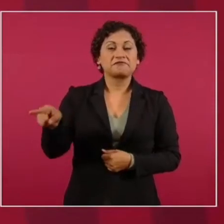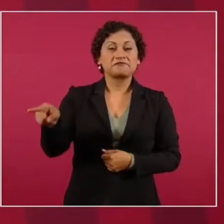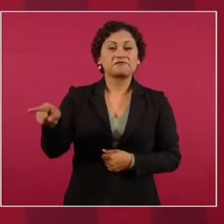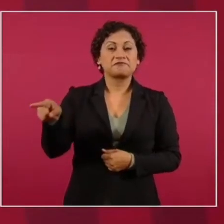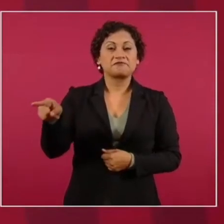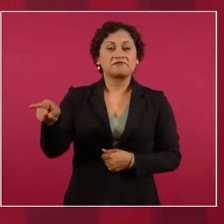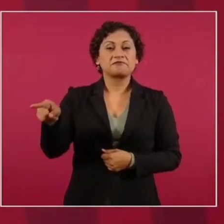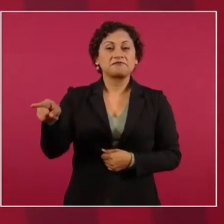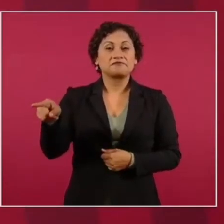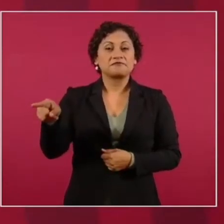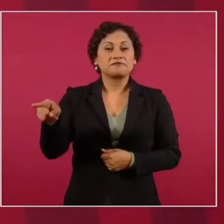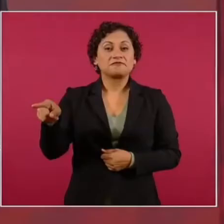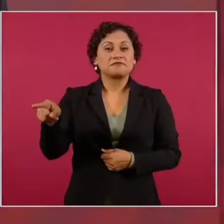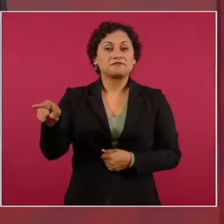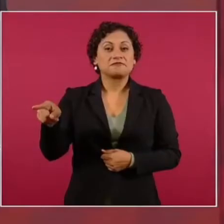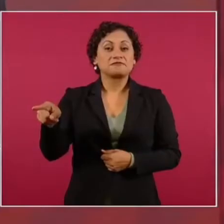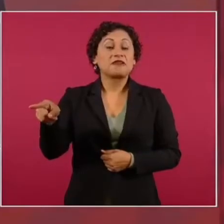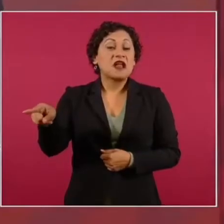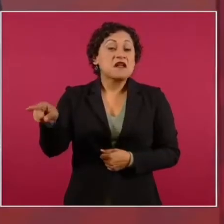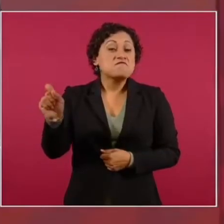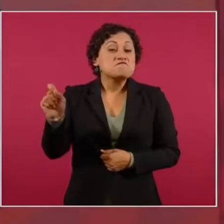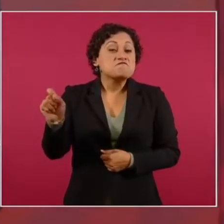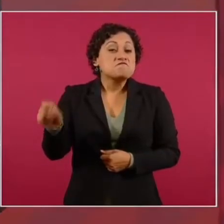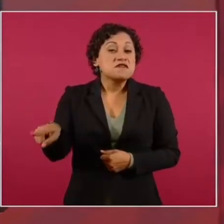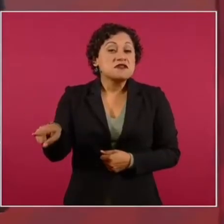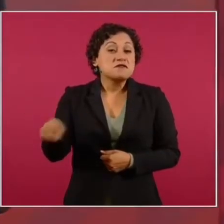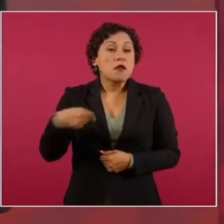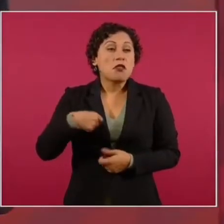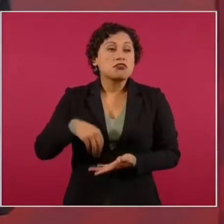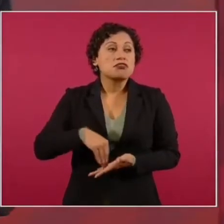aplicándose un autogolpe